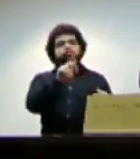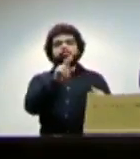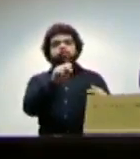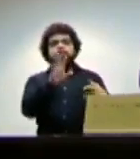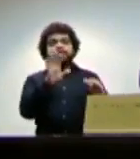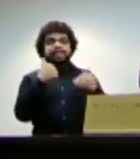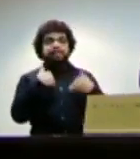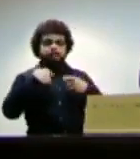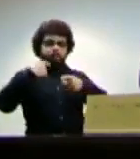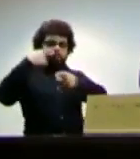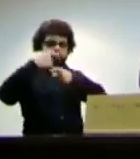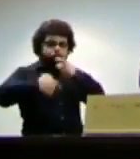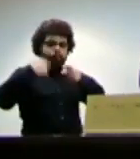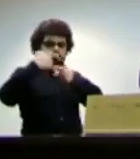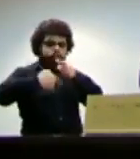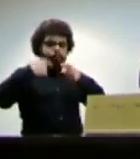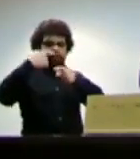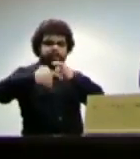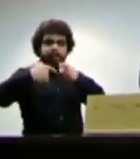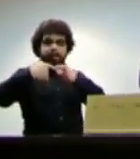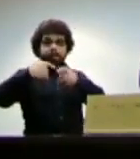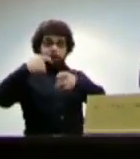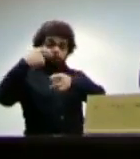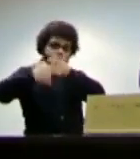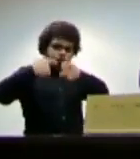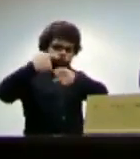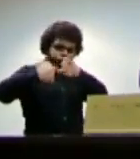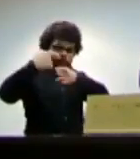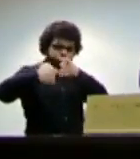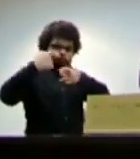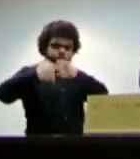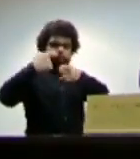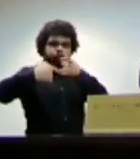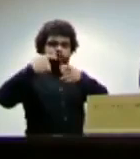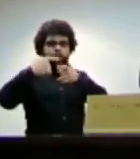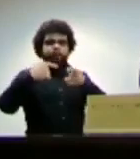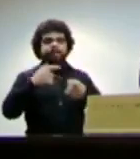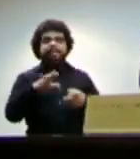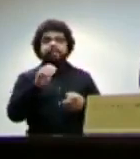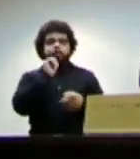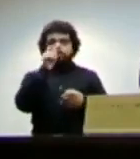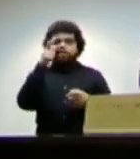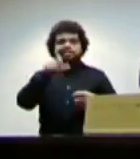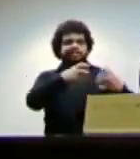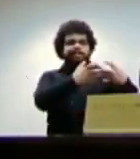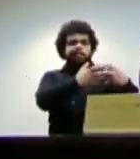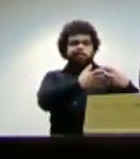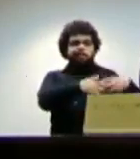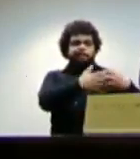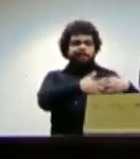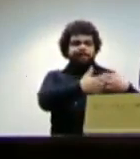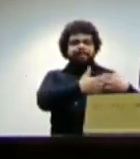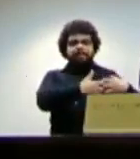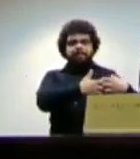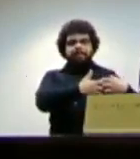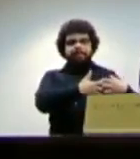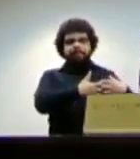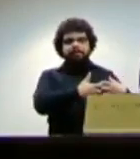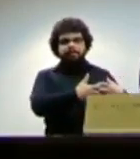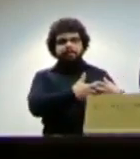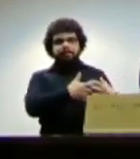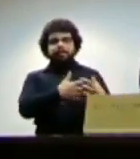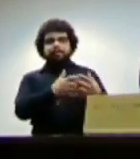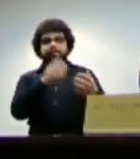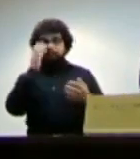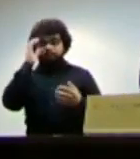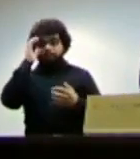mueve una bomba de alimentación y a cargas altas no necesitamos motores. Como le estaba mencionando, tuvimos